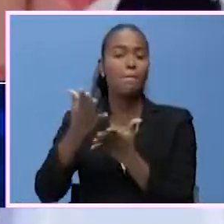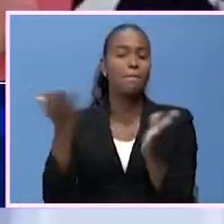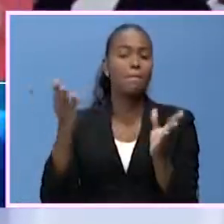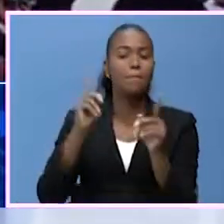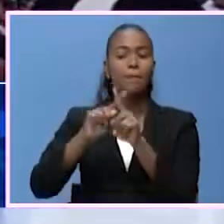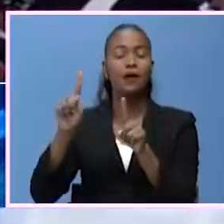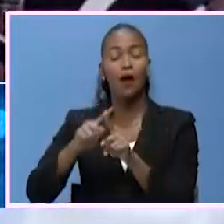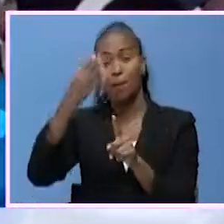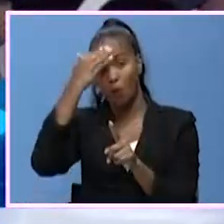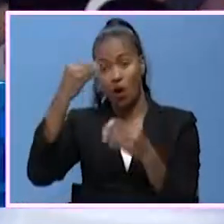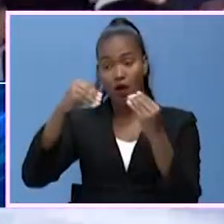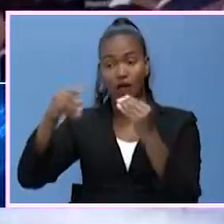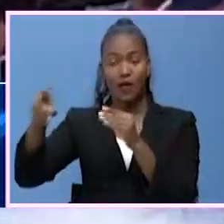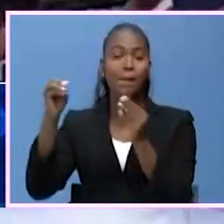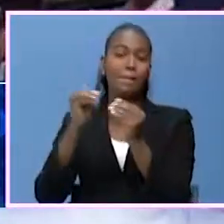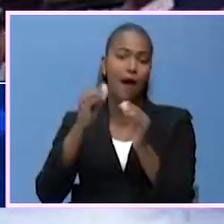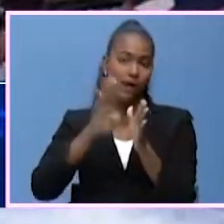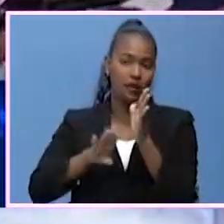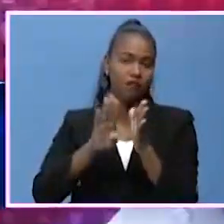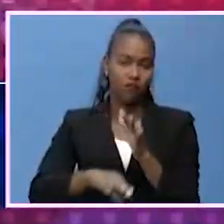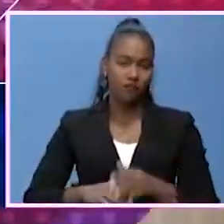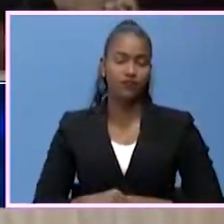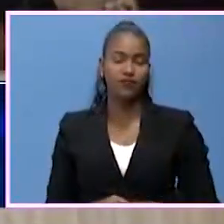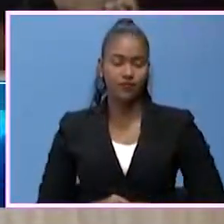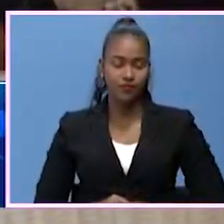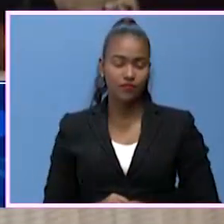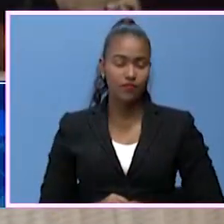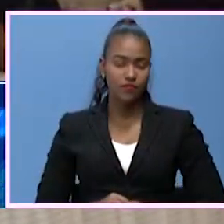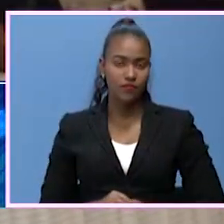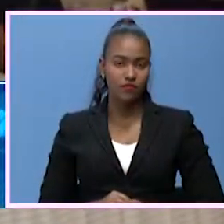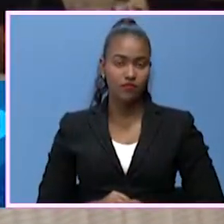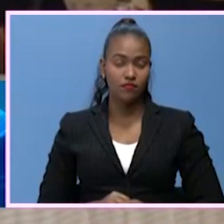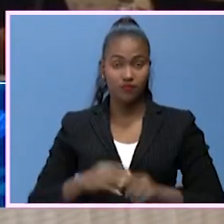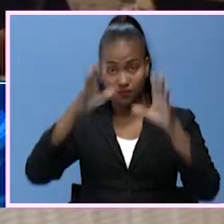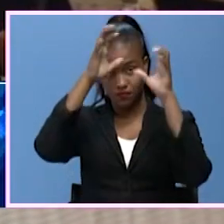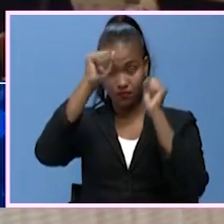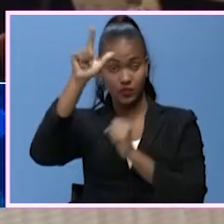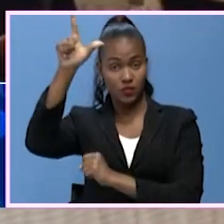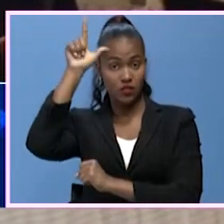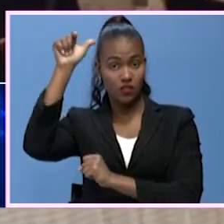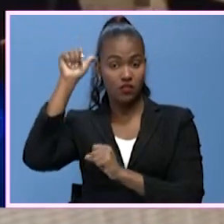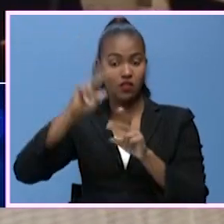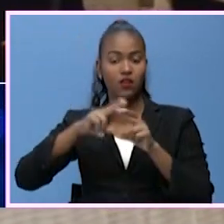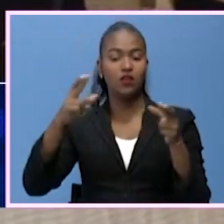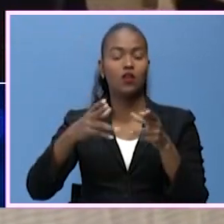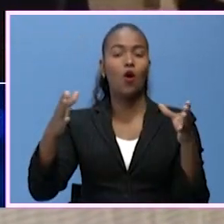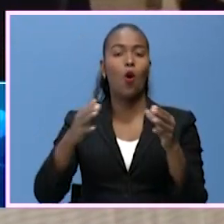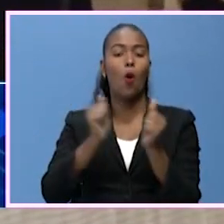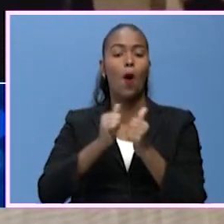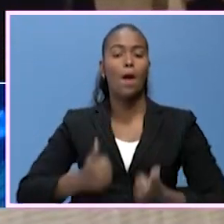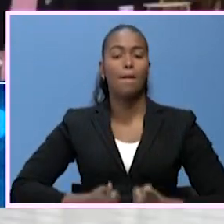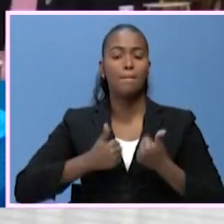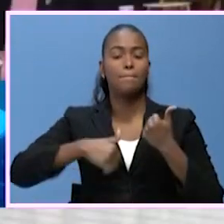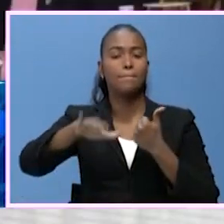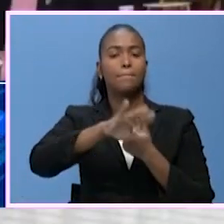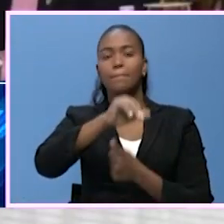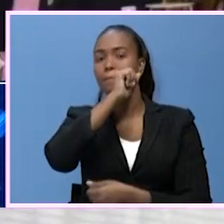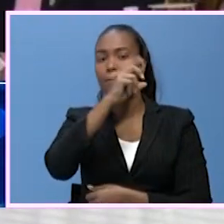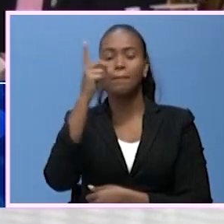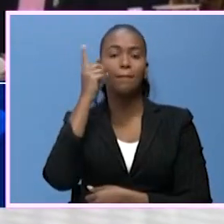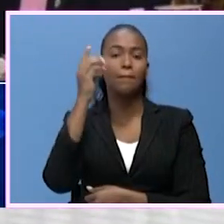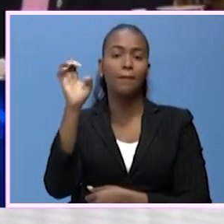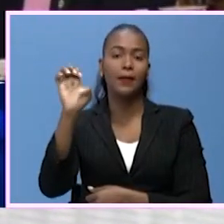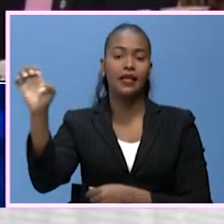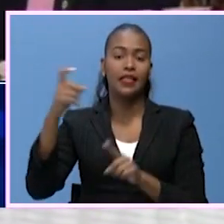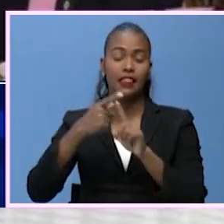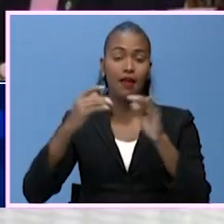comprar porque los productos son más baratos. Presidente Abinader se reúne con juntas de vecinos de Santo Domingo Este en el